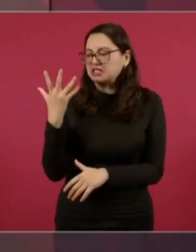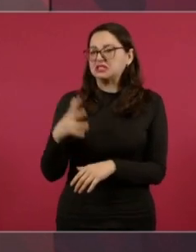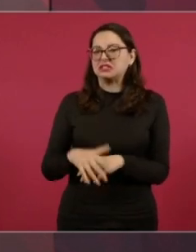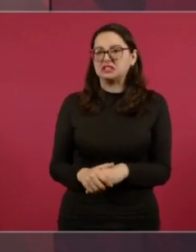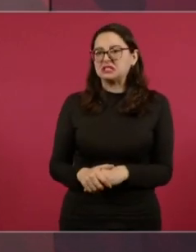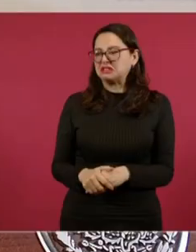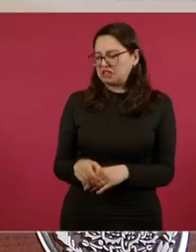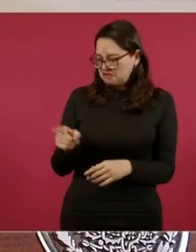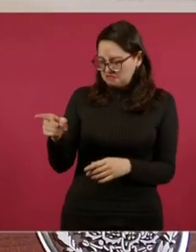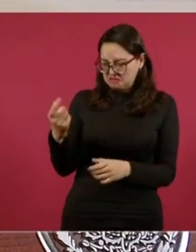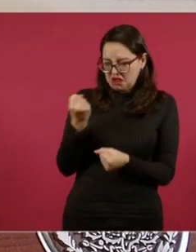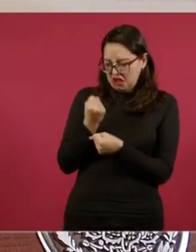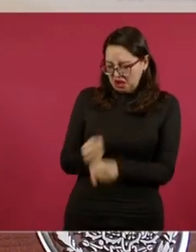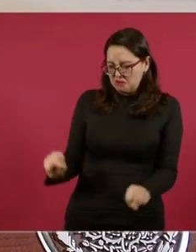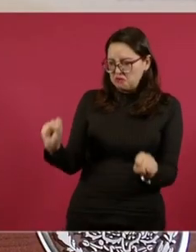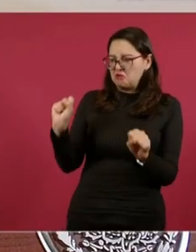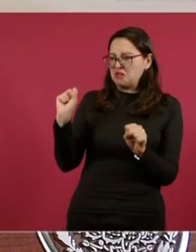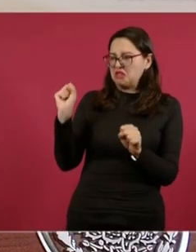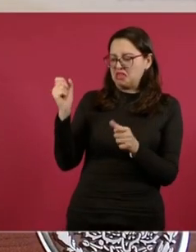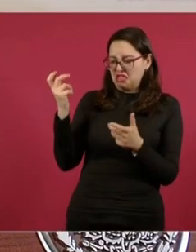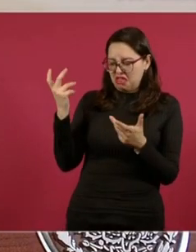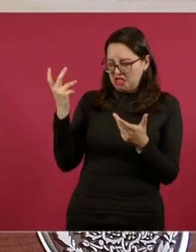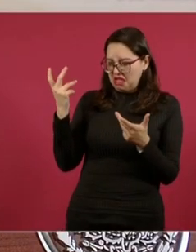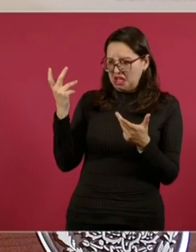y sin chiste, simplona,